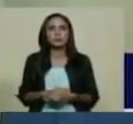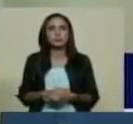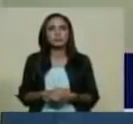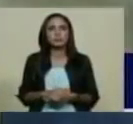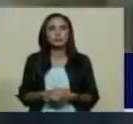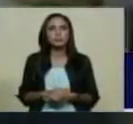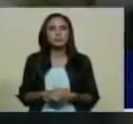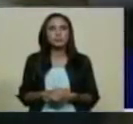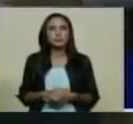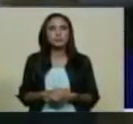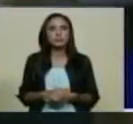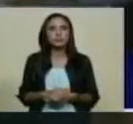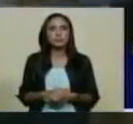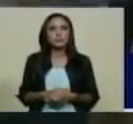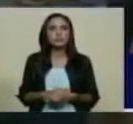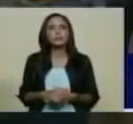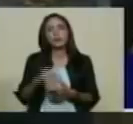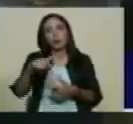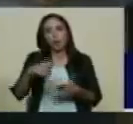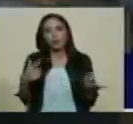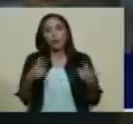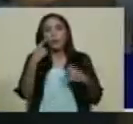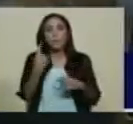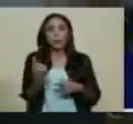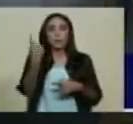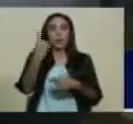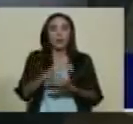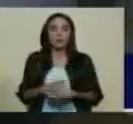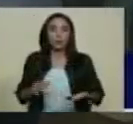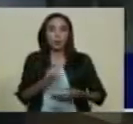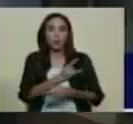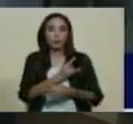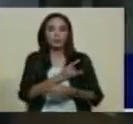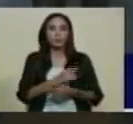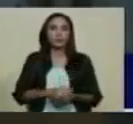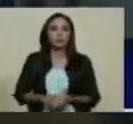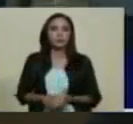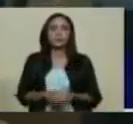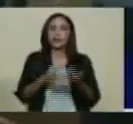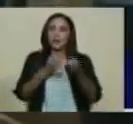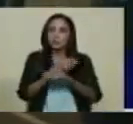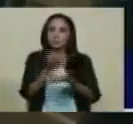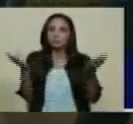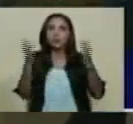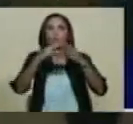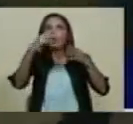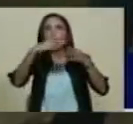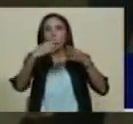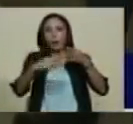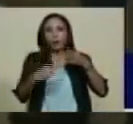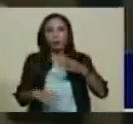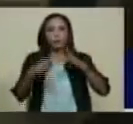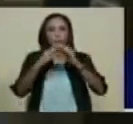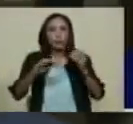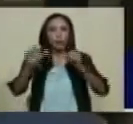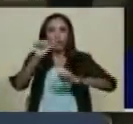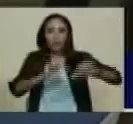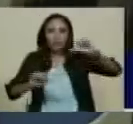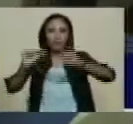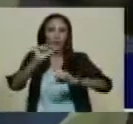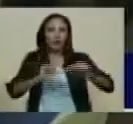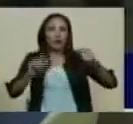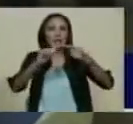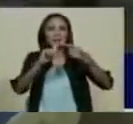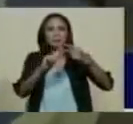las 50 universidades del país, la Rómulo Gallegos, empezamos pues a entregar todo lo que va a ser los reactivos, todo lo que va a